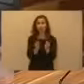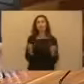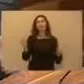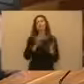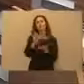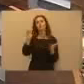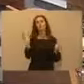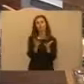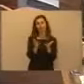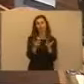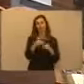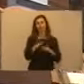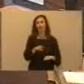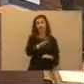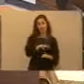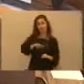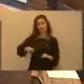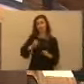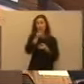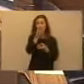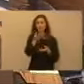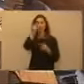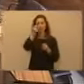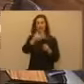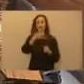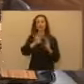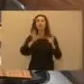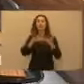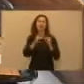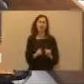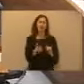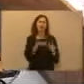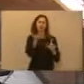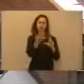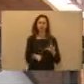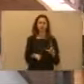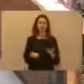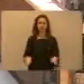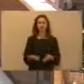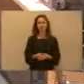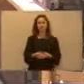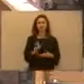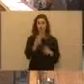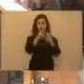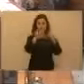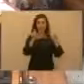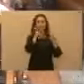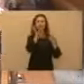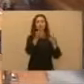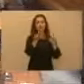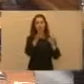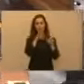Le podría dar el detalle por trimestres, no lo voy a hacer, está en Internet, seguro que usted está al tanto también. Una empresa que, por cierto, está,